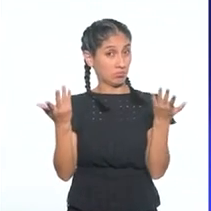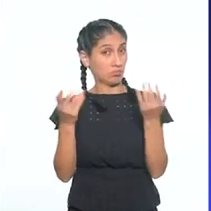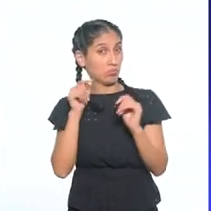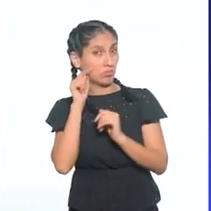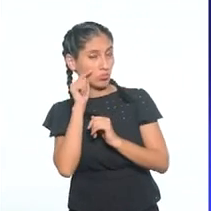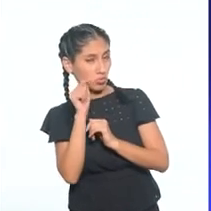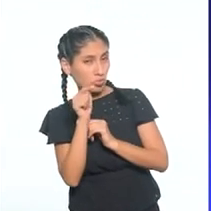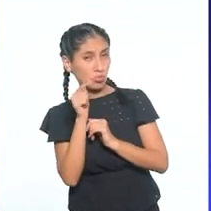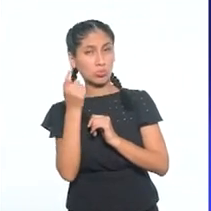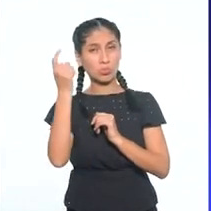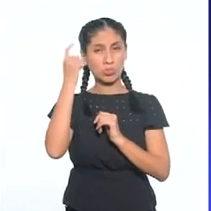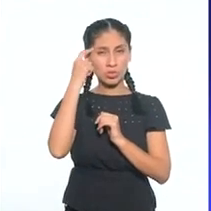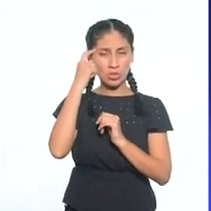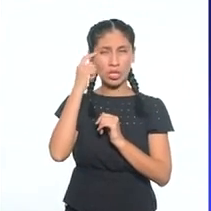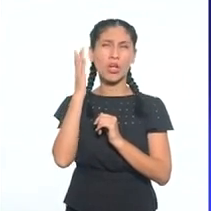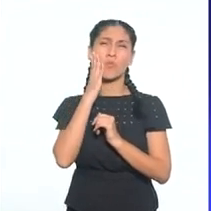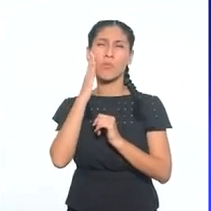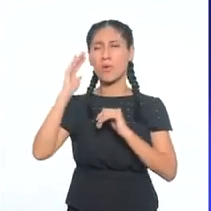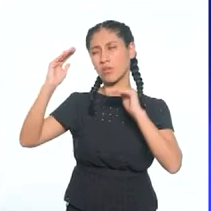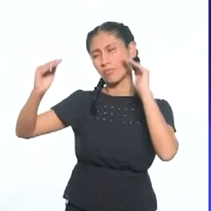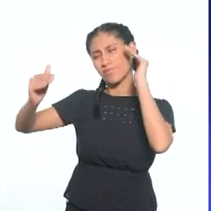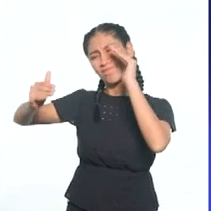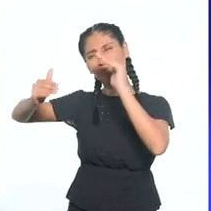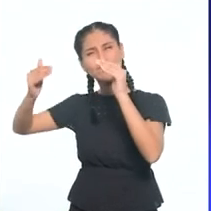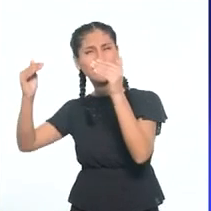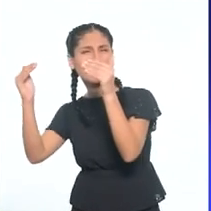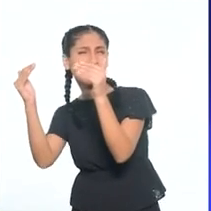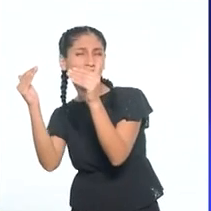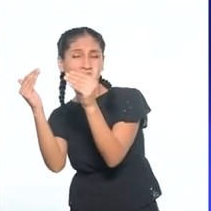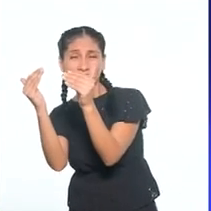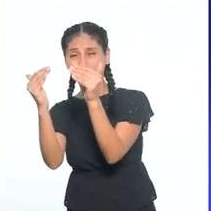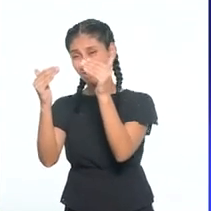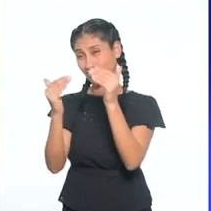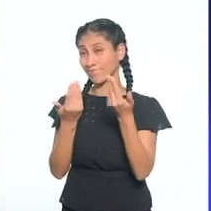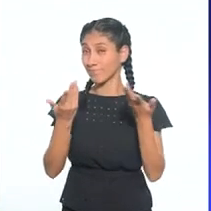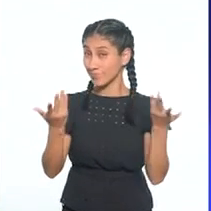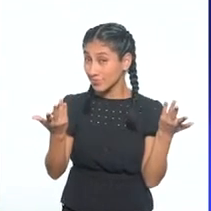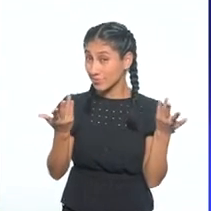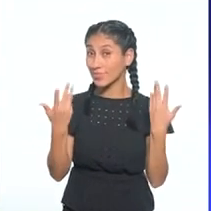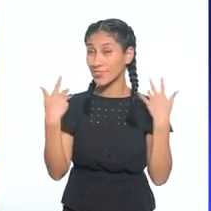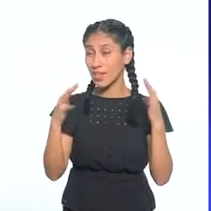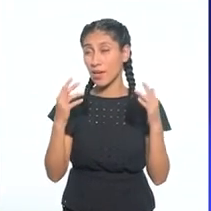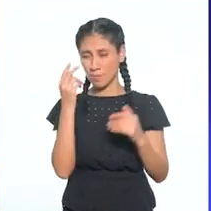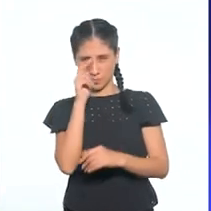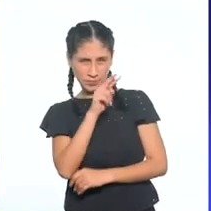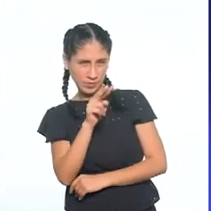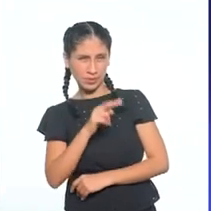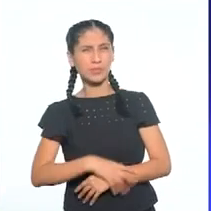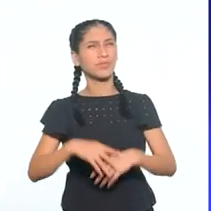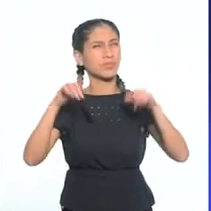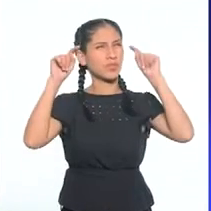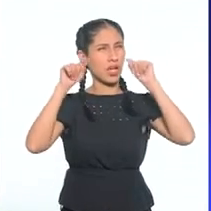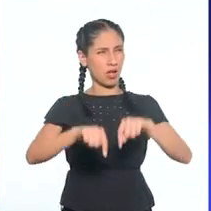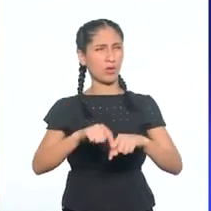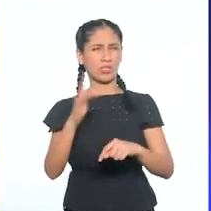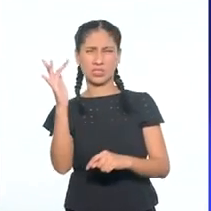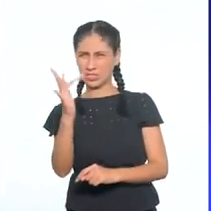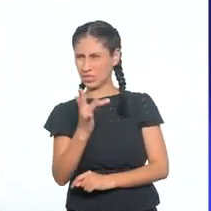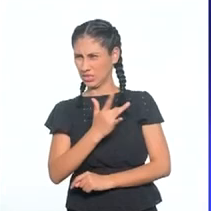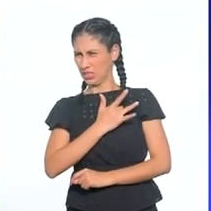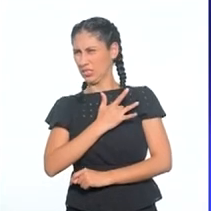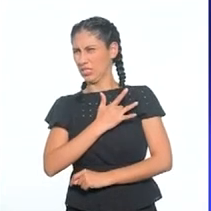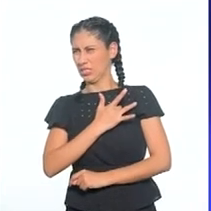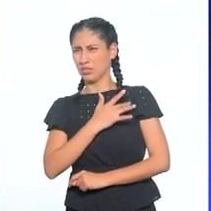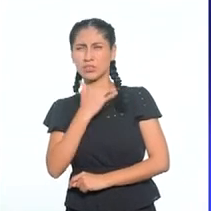lugar de cariño le hubiéramos retacado el cuerpo de maldad y ya ve ahora lo han